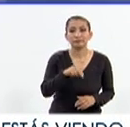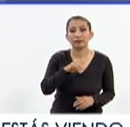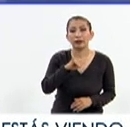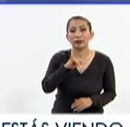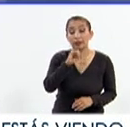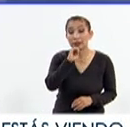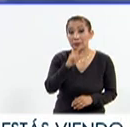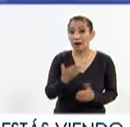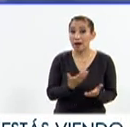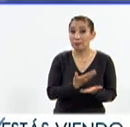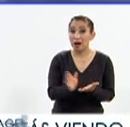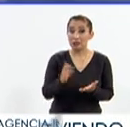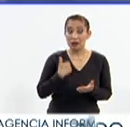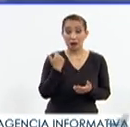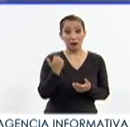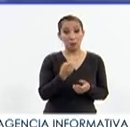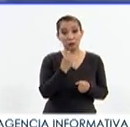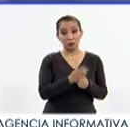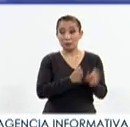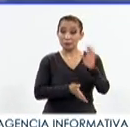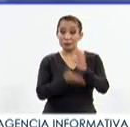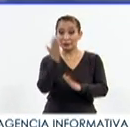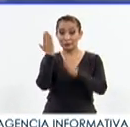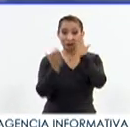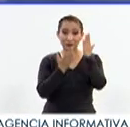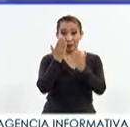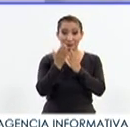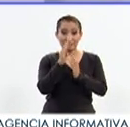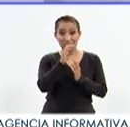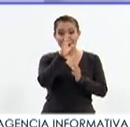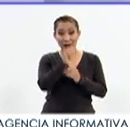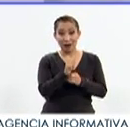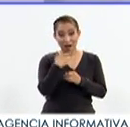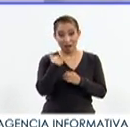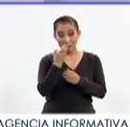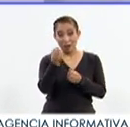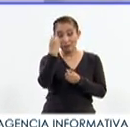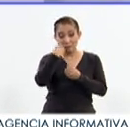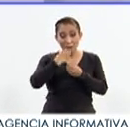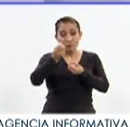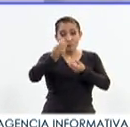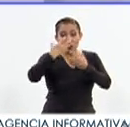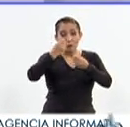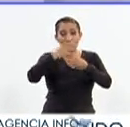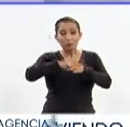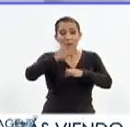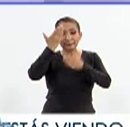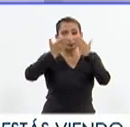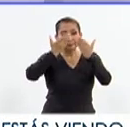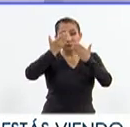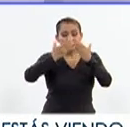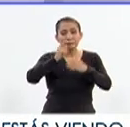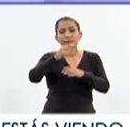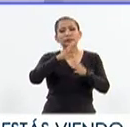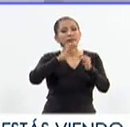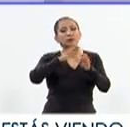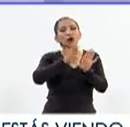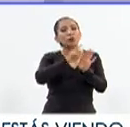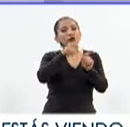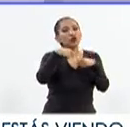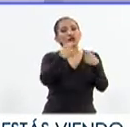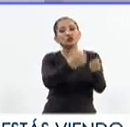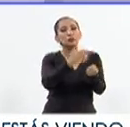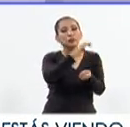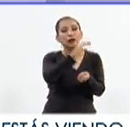además tuviste la oportunidad de hacer esta movilidad académica que estoy segura ha enriquecido muchísimo tu formación. Cuéntanos primero cómo